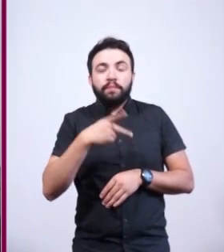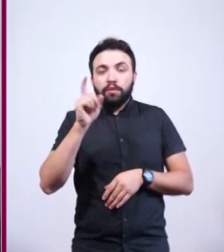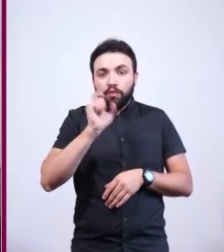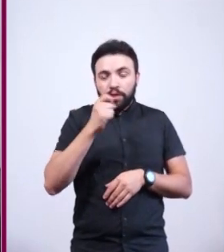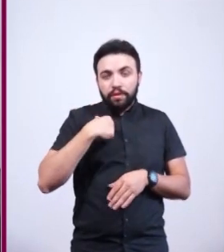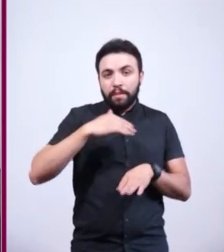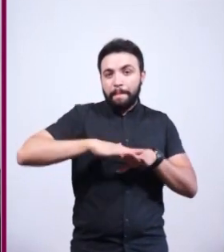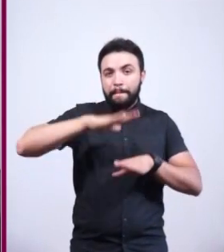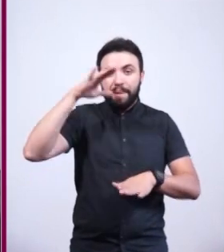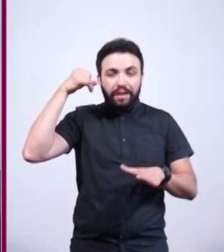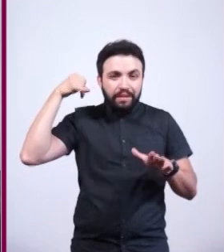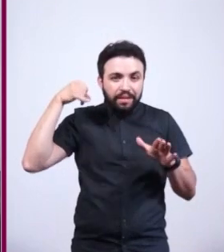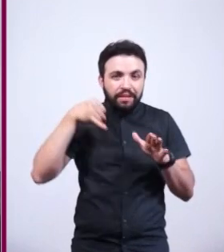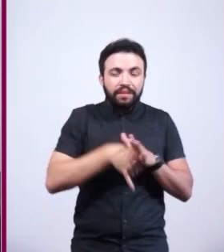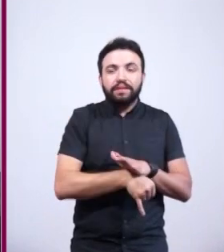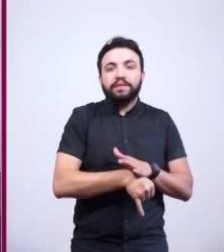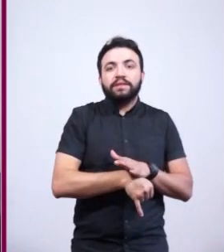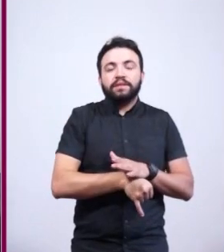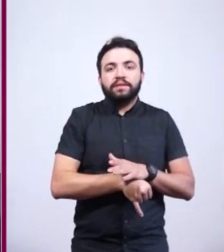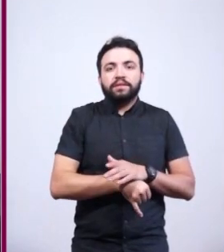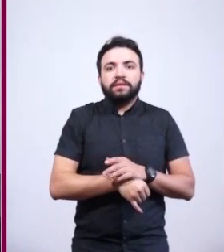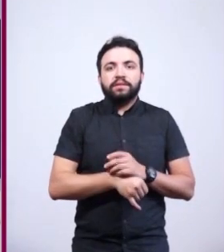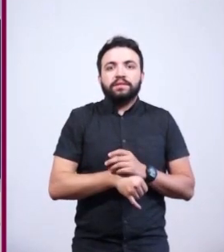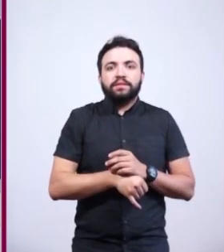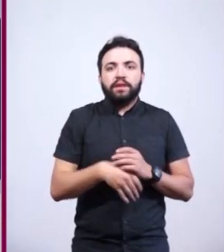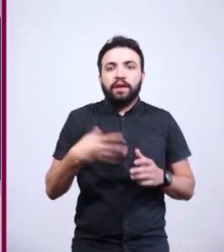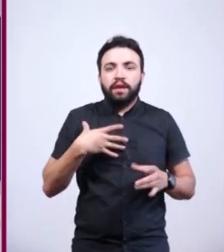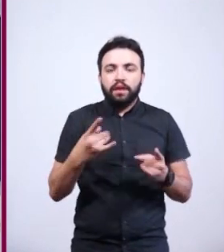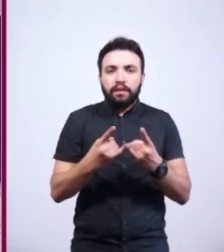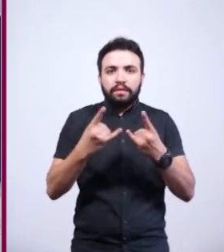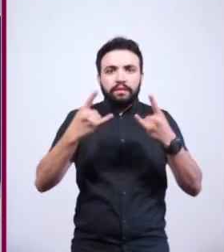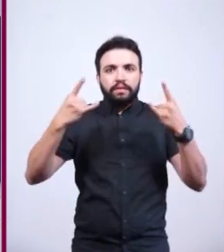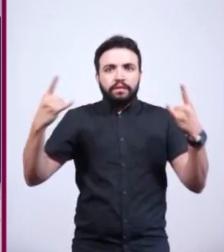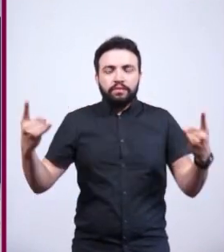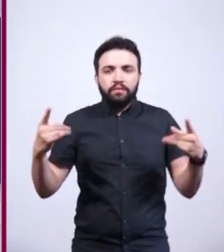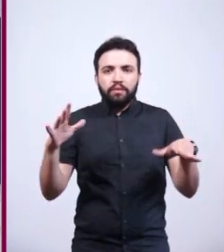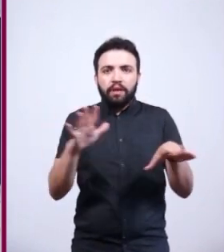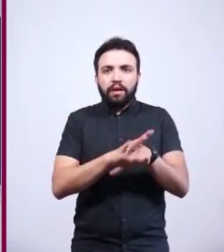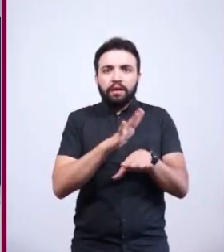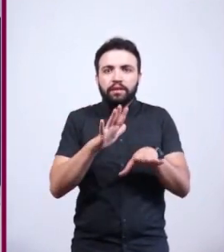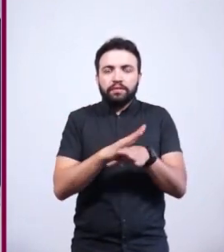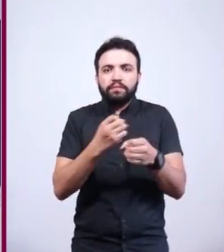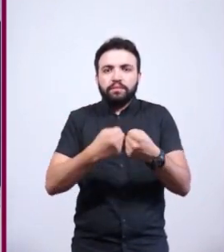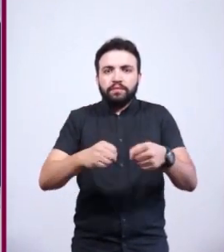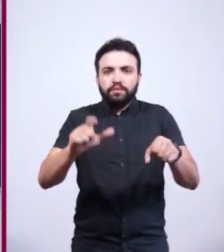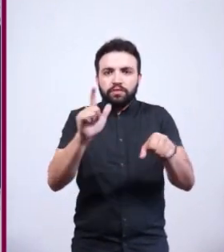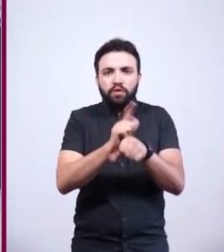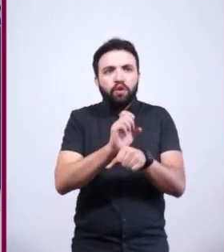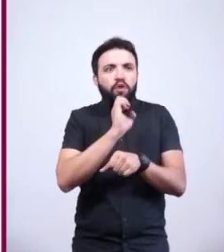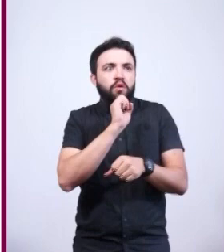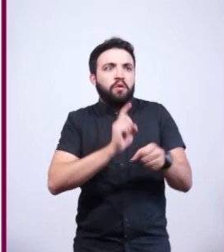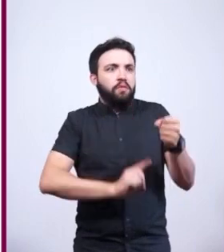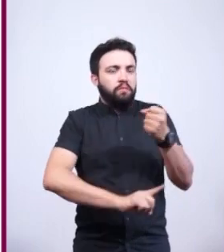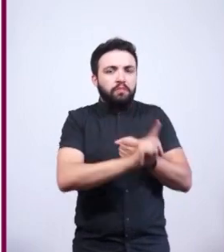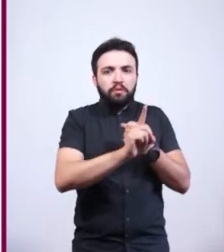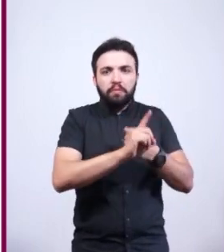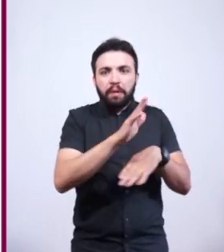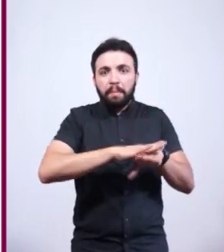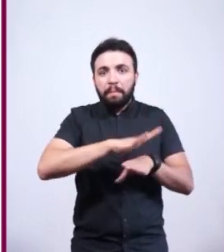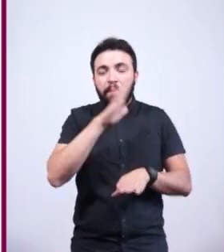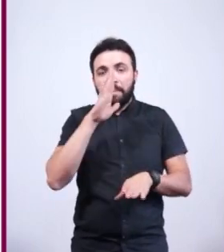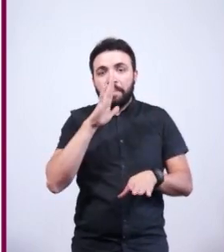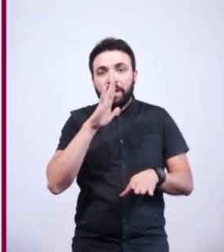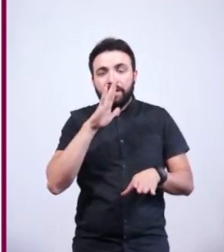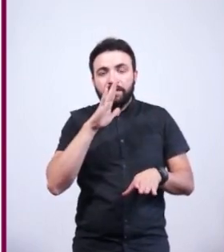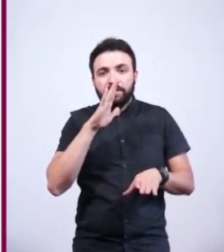escarbar aparecen hechos históricos, cambios sociales o problemáticas que van mucho más allá